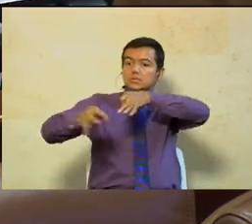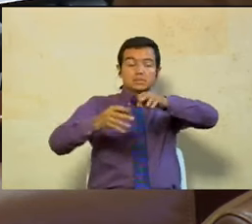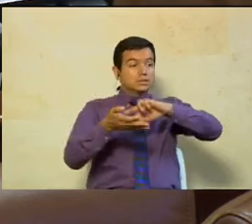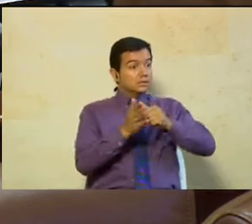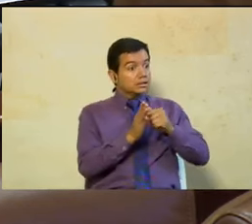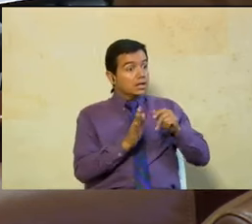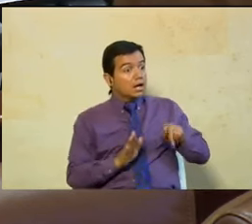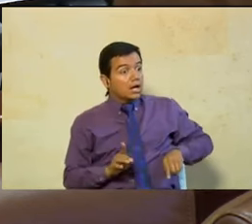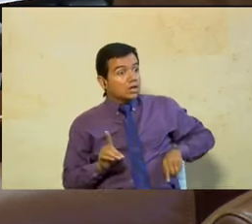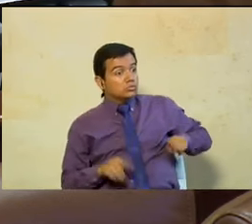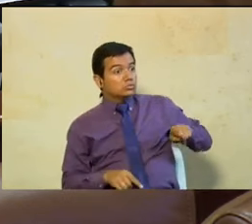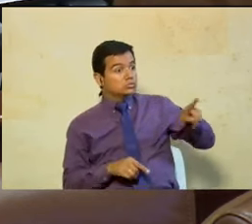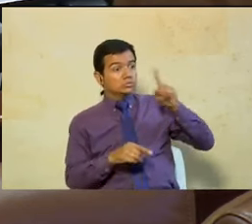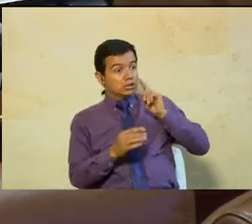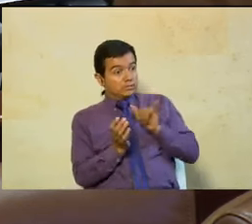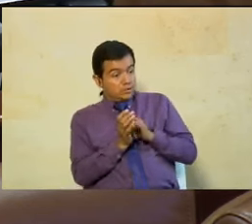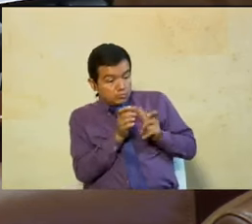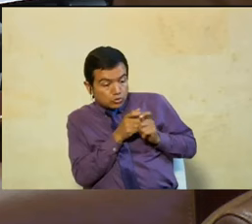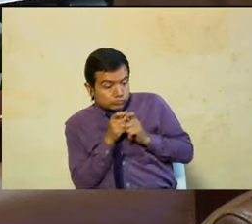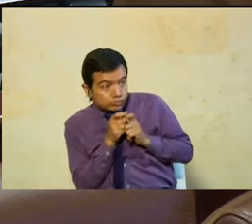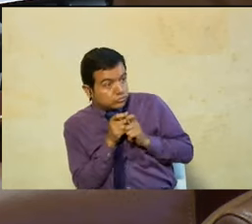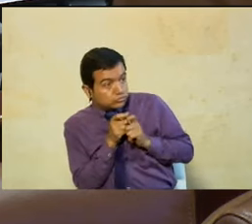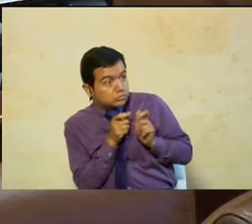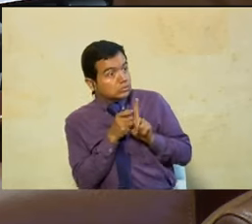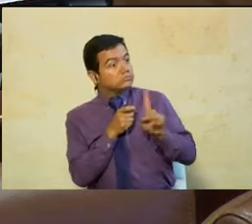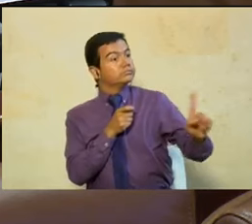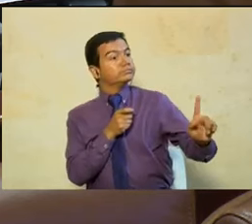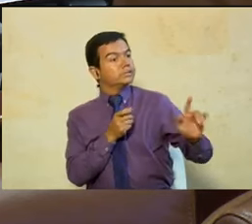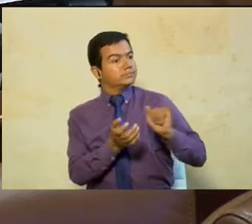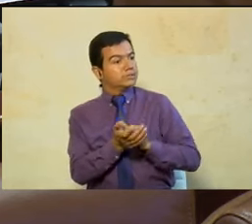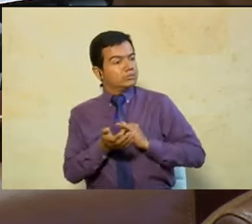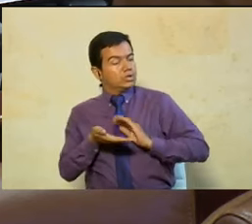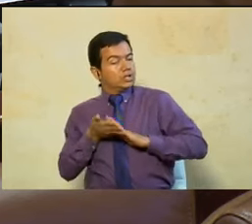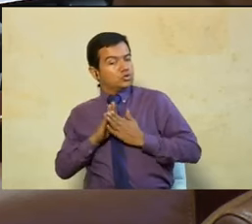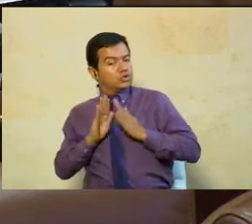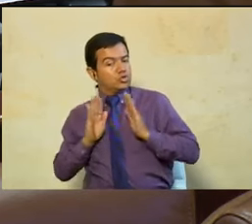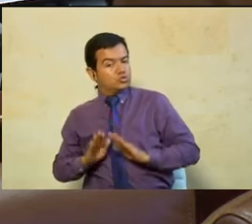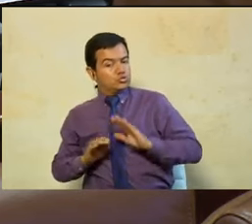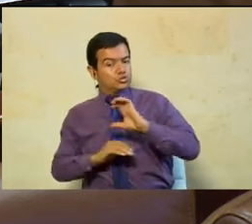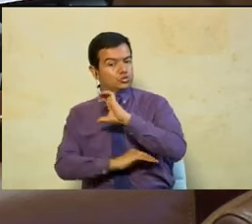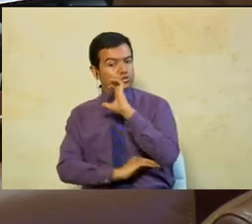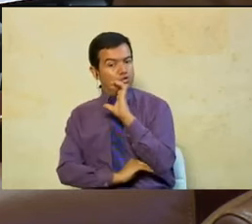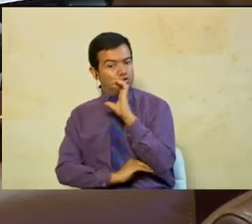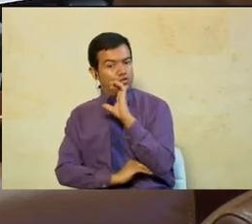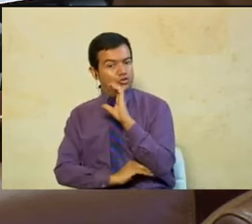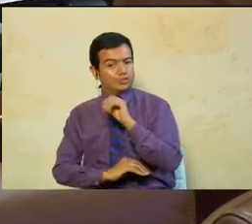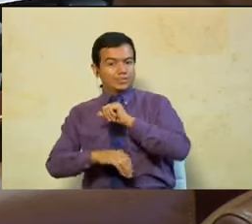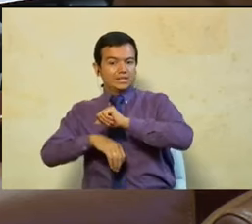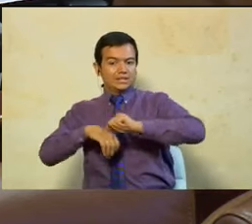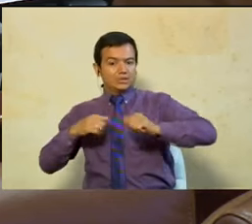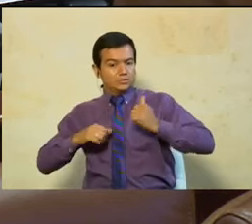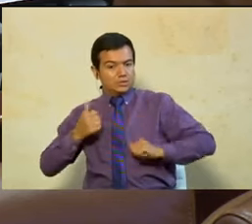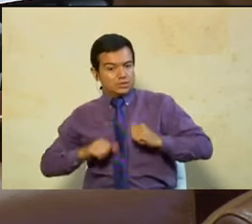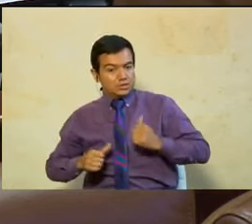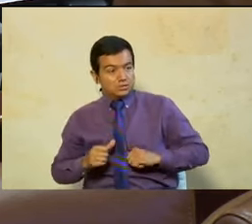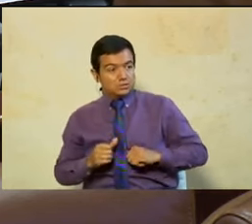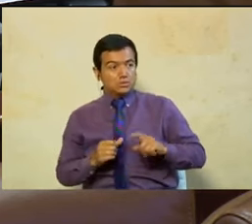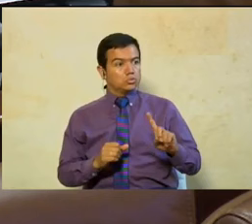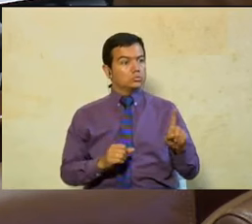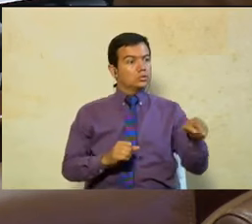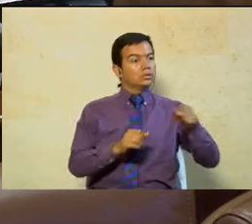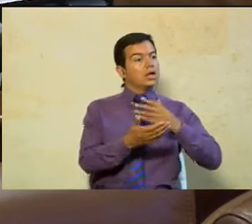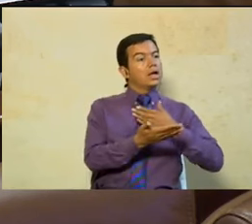parte de ese círculo cerrado de la aso ciranos plásticos en Colombia que puedan acceder a esa educación y